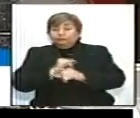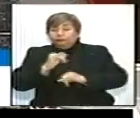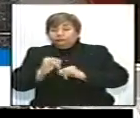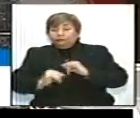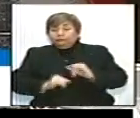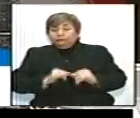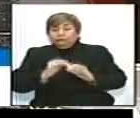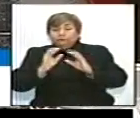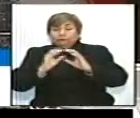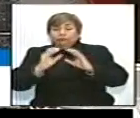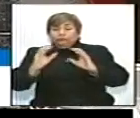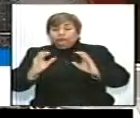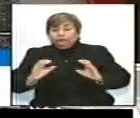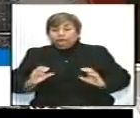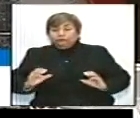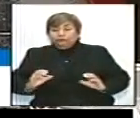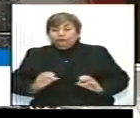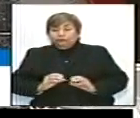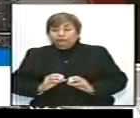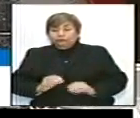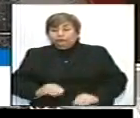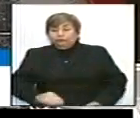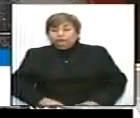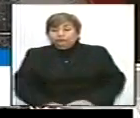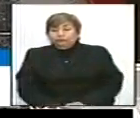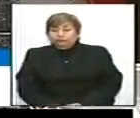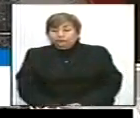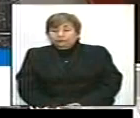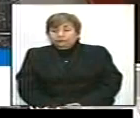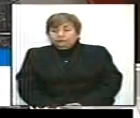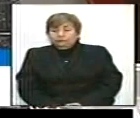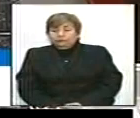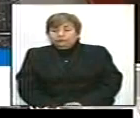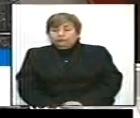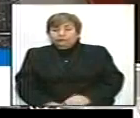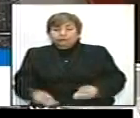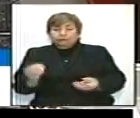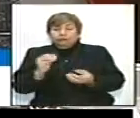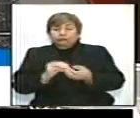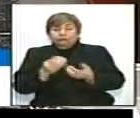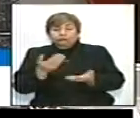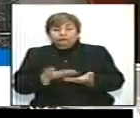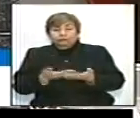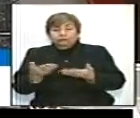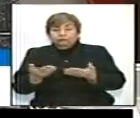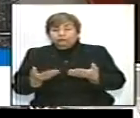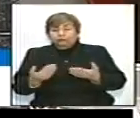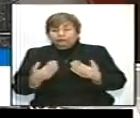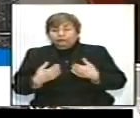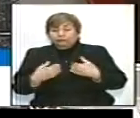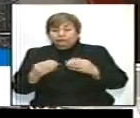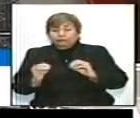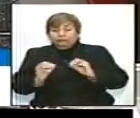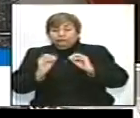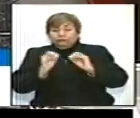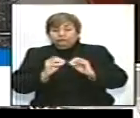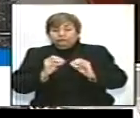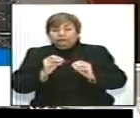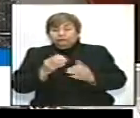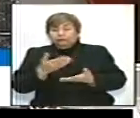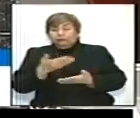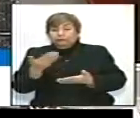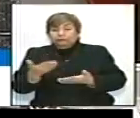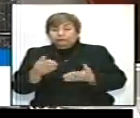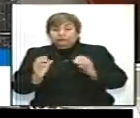y la certificación Cambridge en inglés, ¿no? Adicionalmente a eso, incorporamos algunos